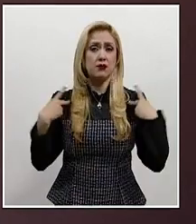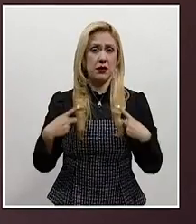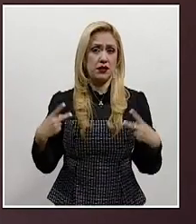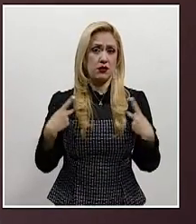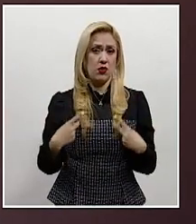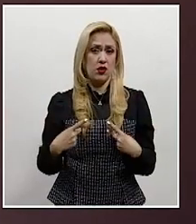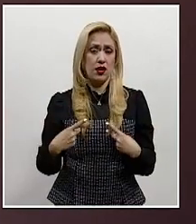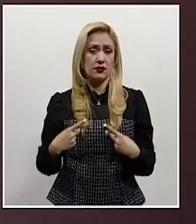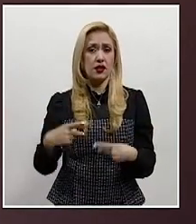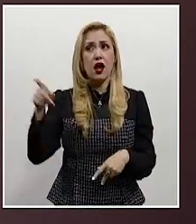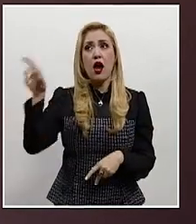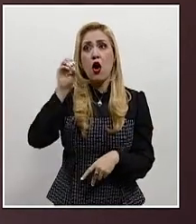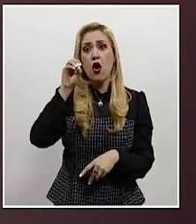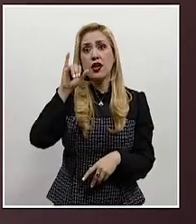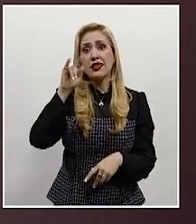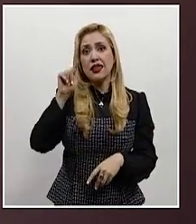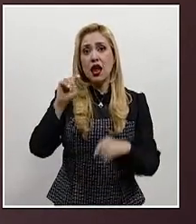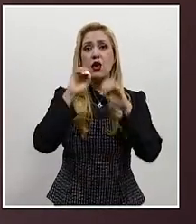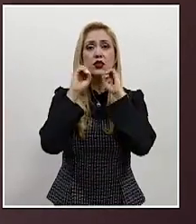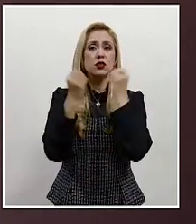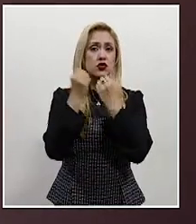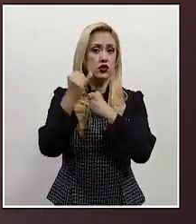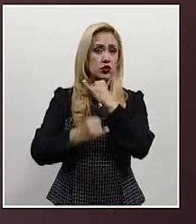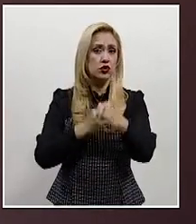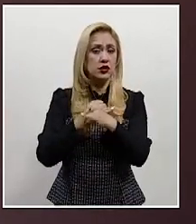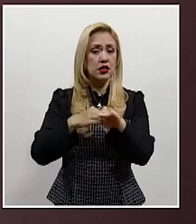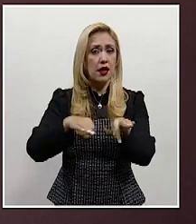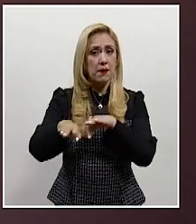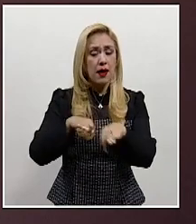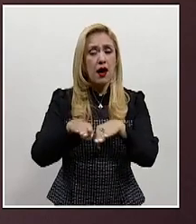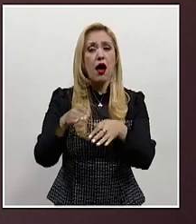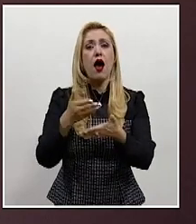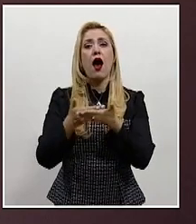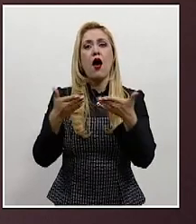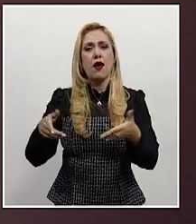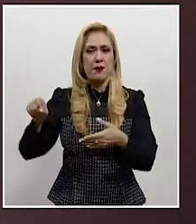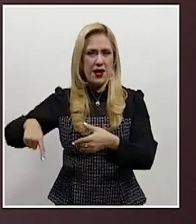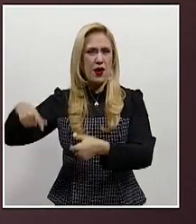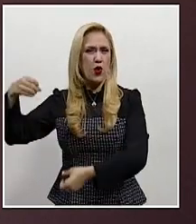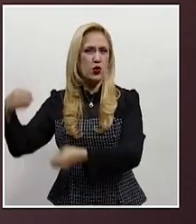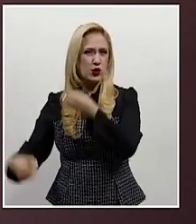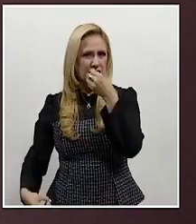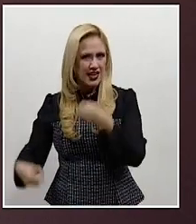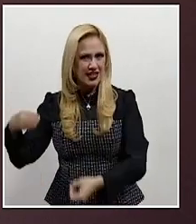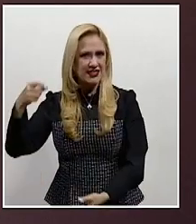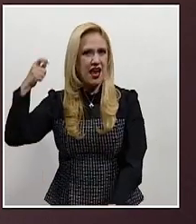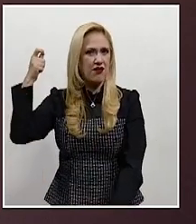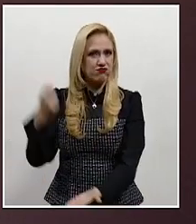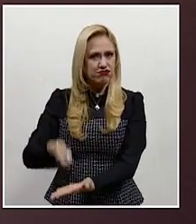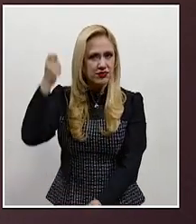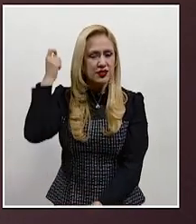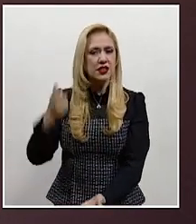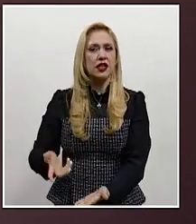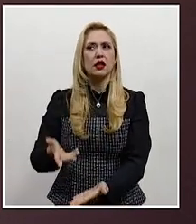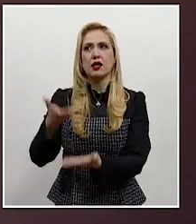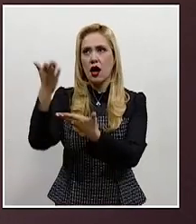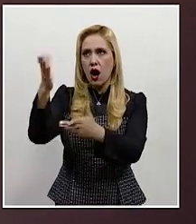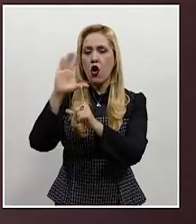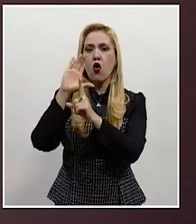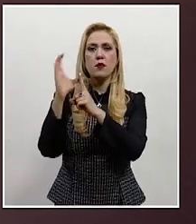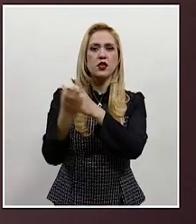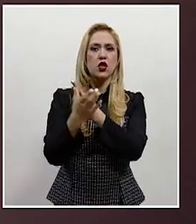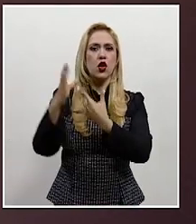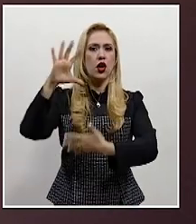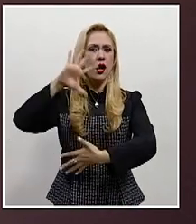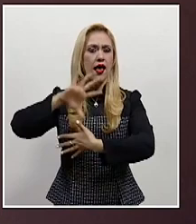Y la OIT, así como ocurre en nuestro campo de la justicia, que reconocemos a la Comisión Interamericana